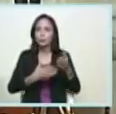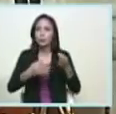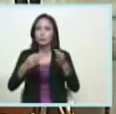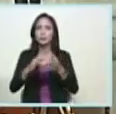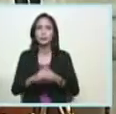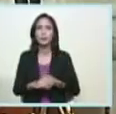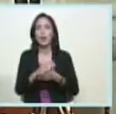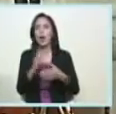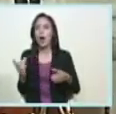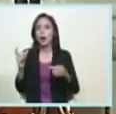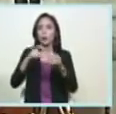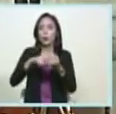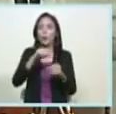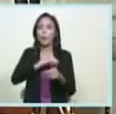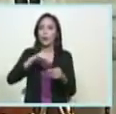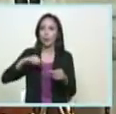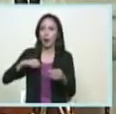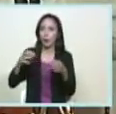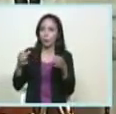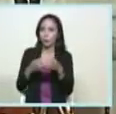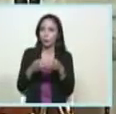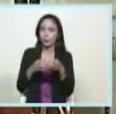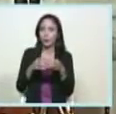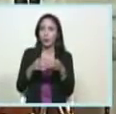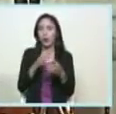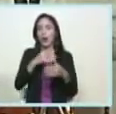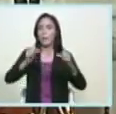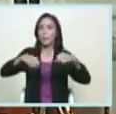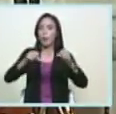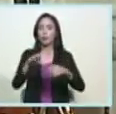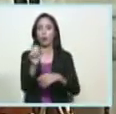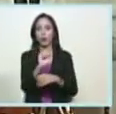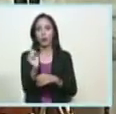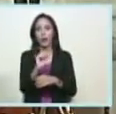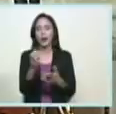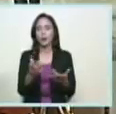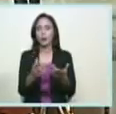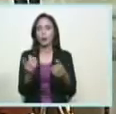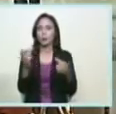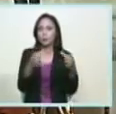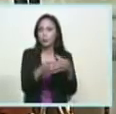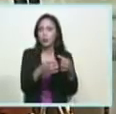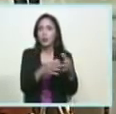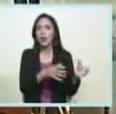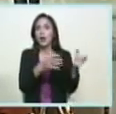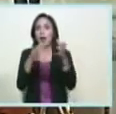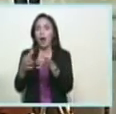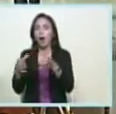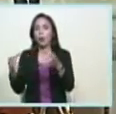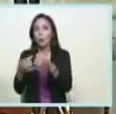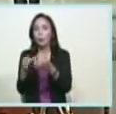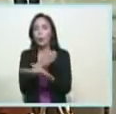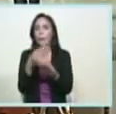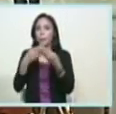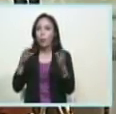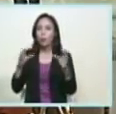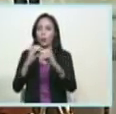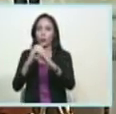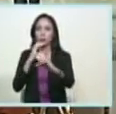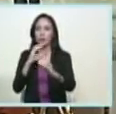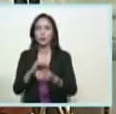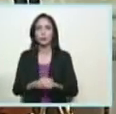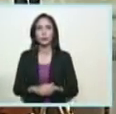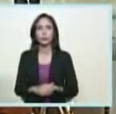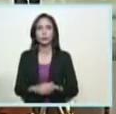privado personal de motos carros que incluye a todo el sector de transporte